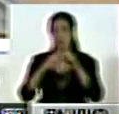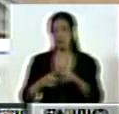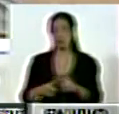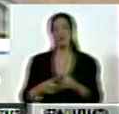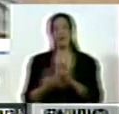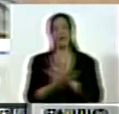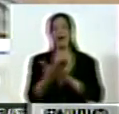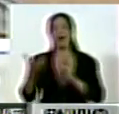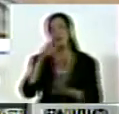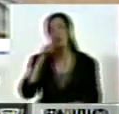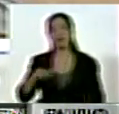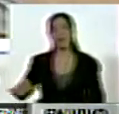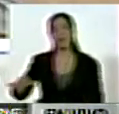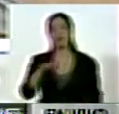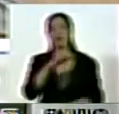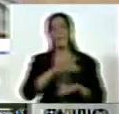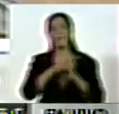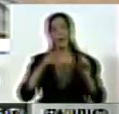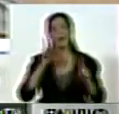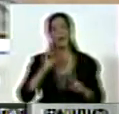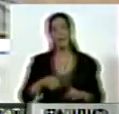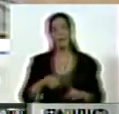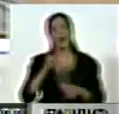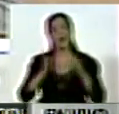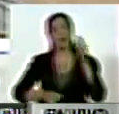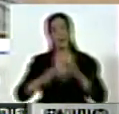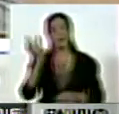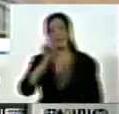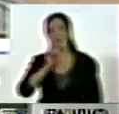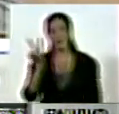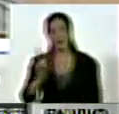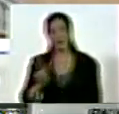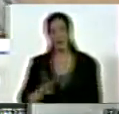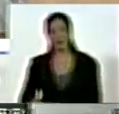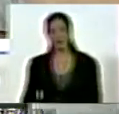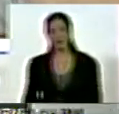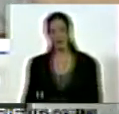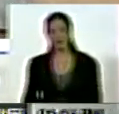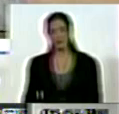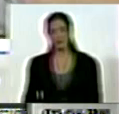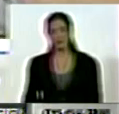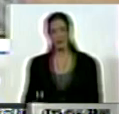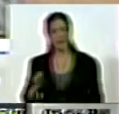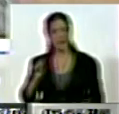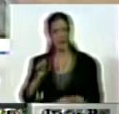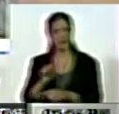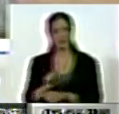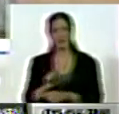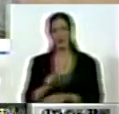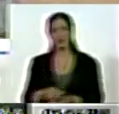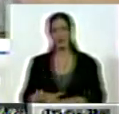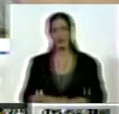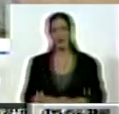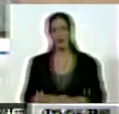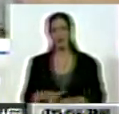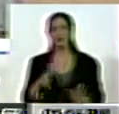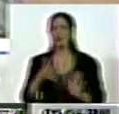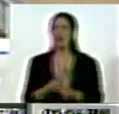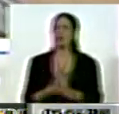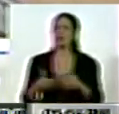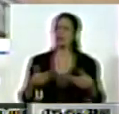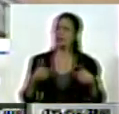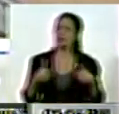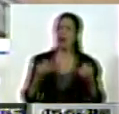ante nuestro pueblo, pero también ante la justicia venezolana. La agresión multiforme de la que es víctima